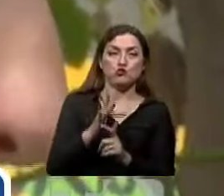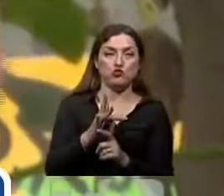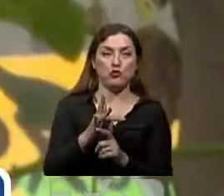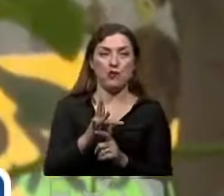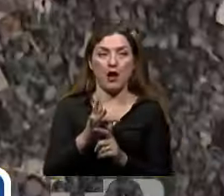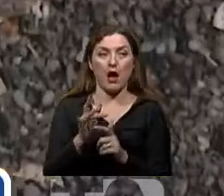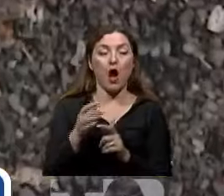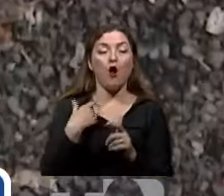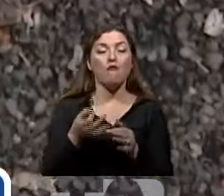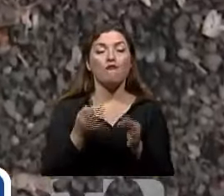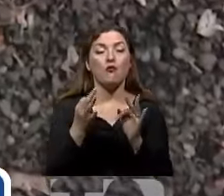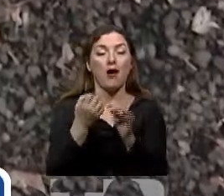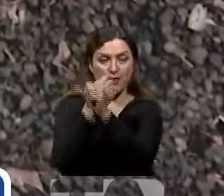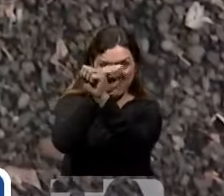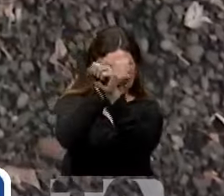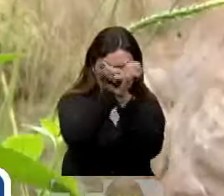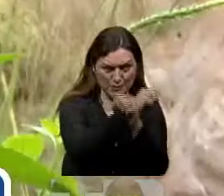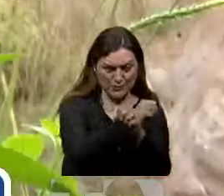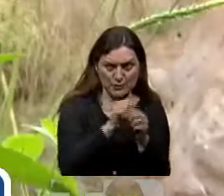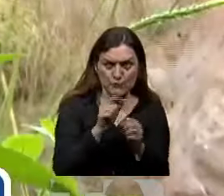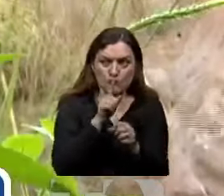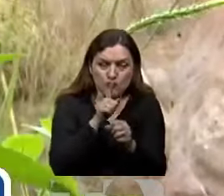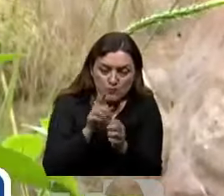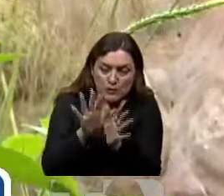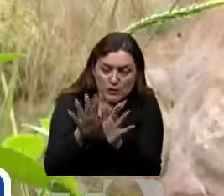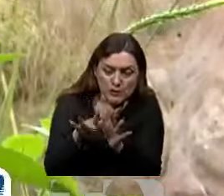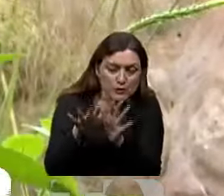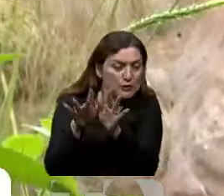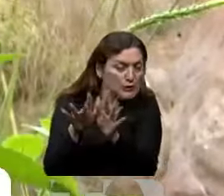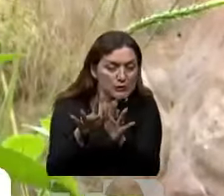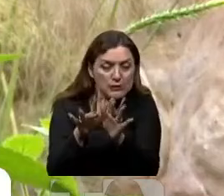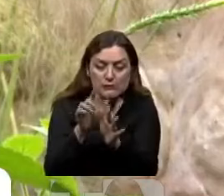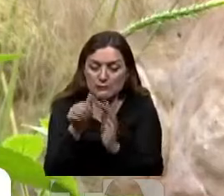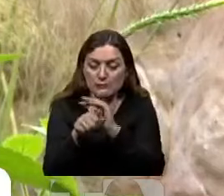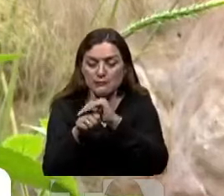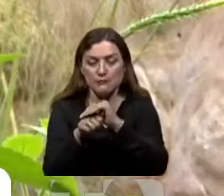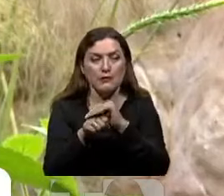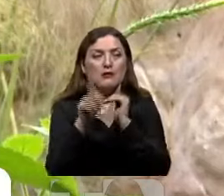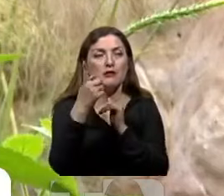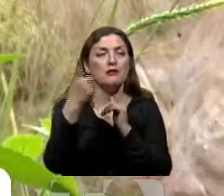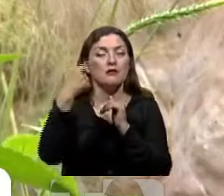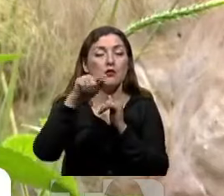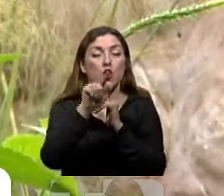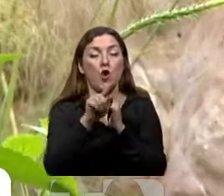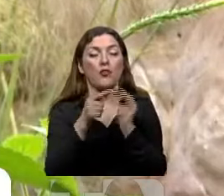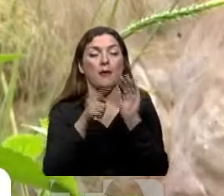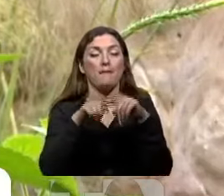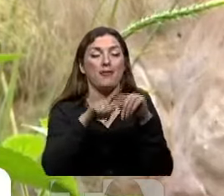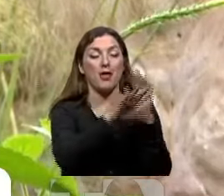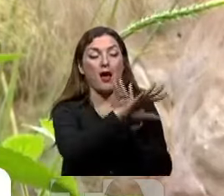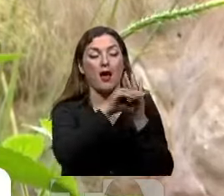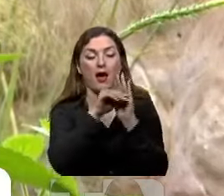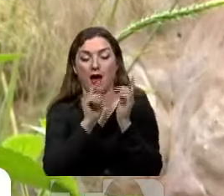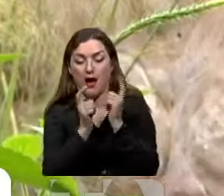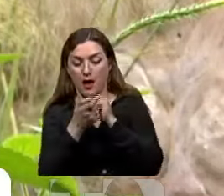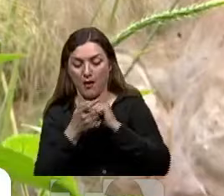de defensa ante especies amenazadoras. La mariposa tiene millones de formas de mimetismo dependiendo de la especie. Una de